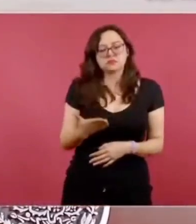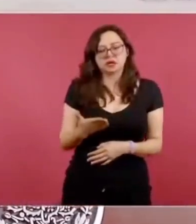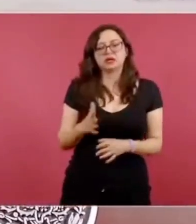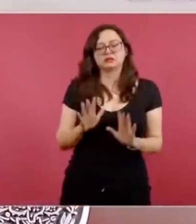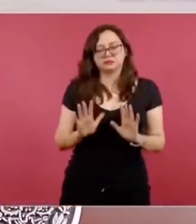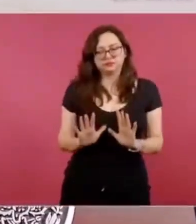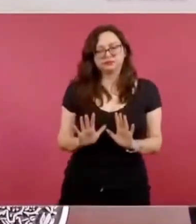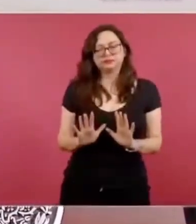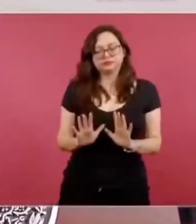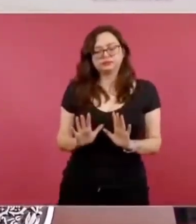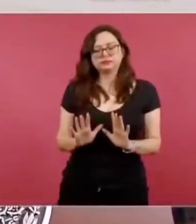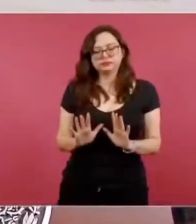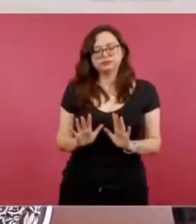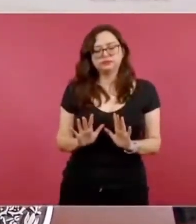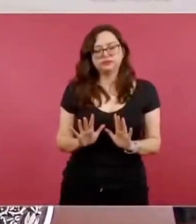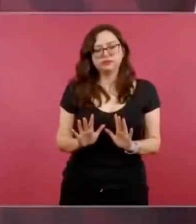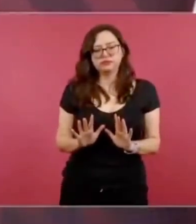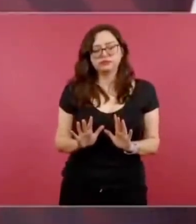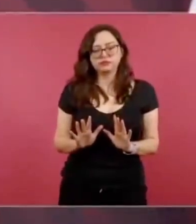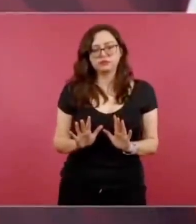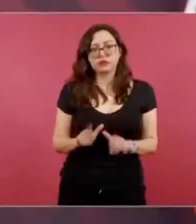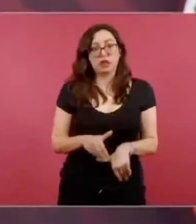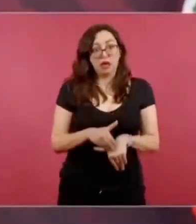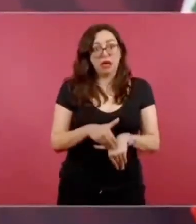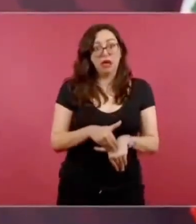que hacen la excepción